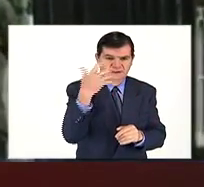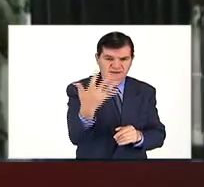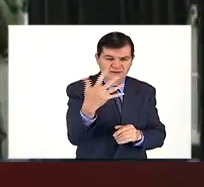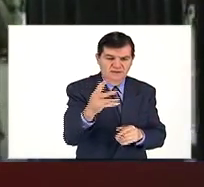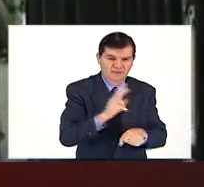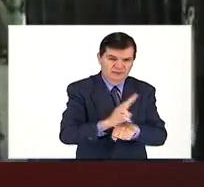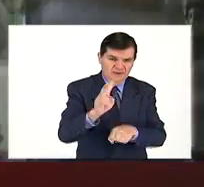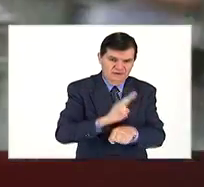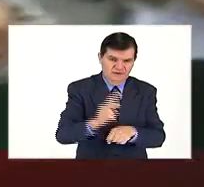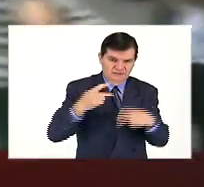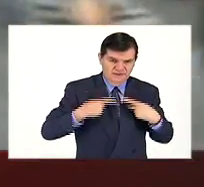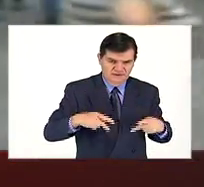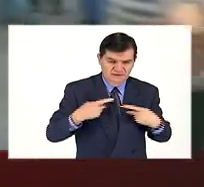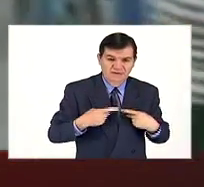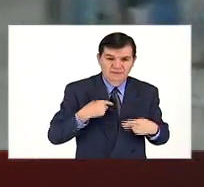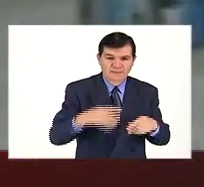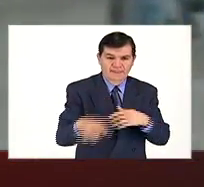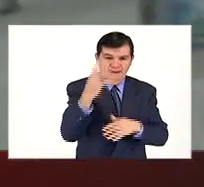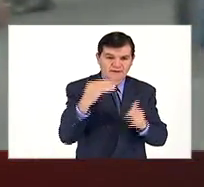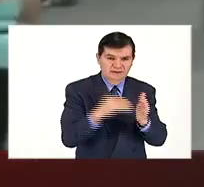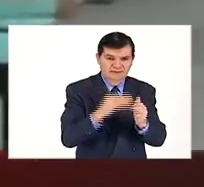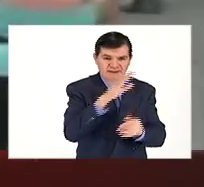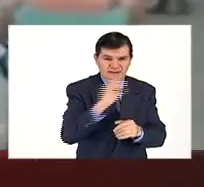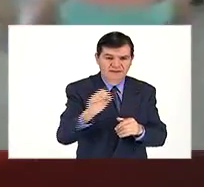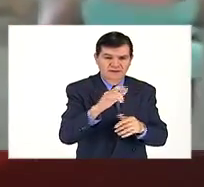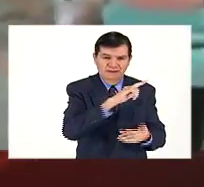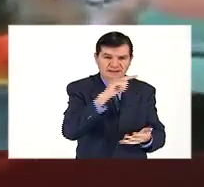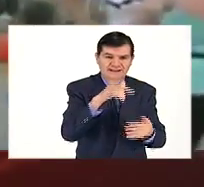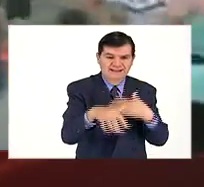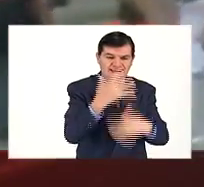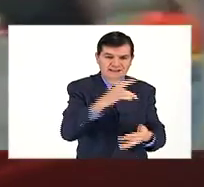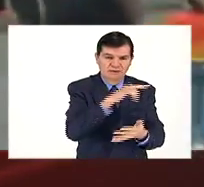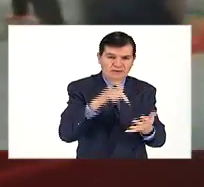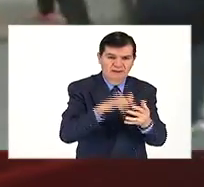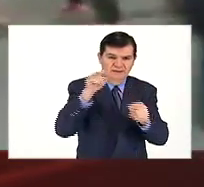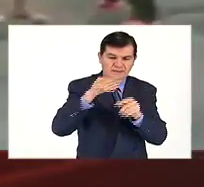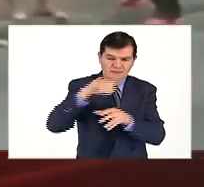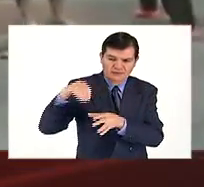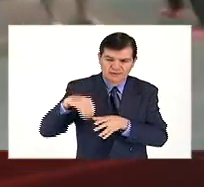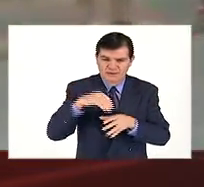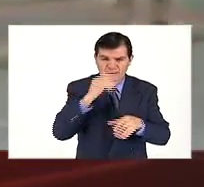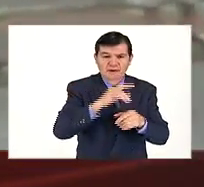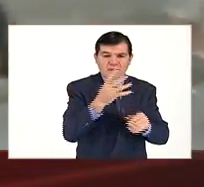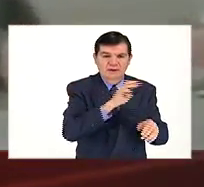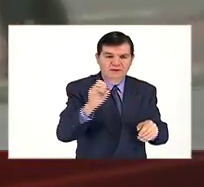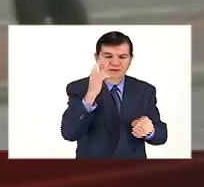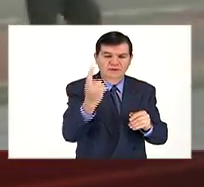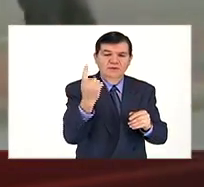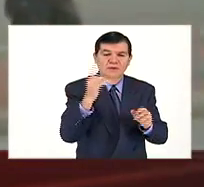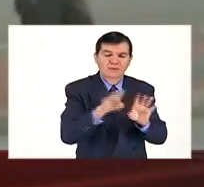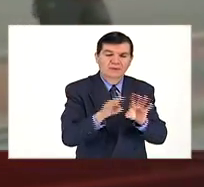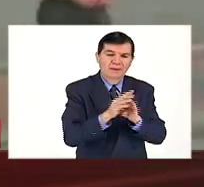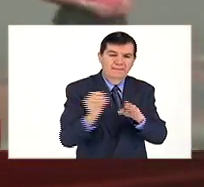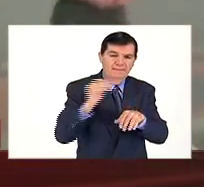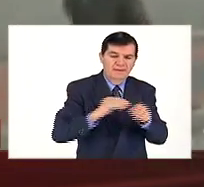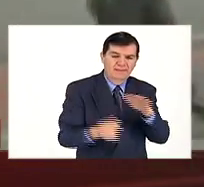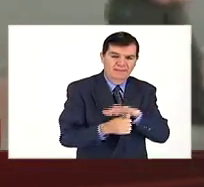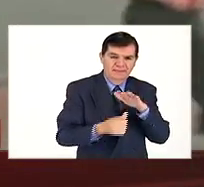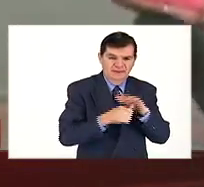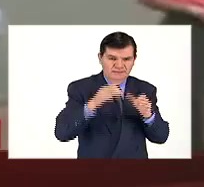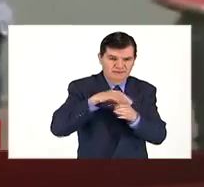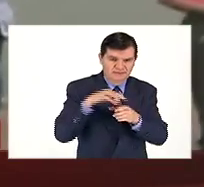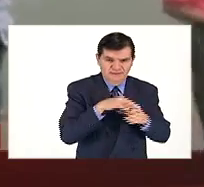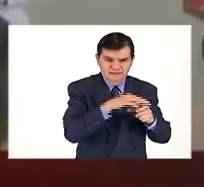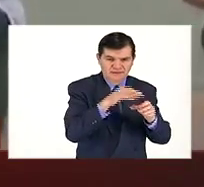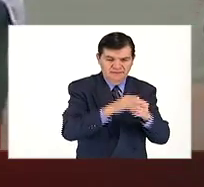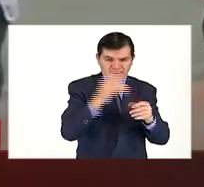19.496.365 venezolanos, en 14.515 centros de votación y 40.601 mesas que el Consejo Nacional Electoral